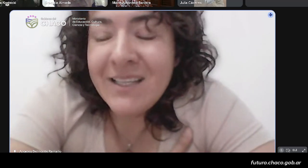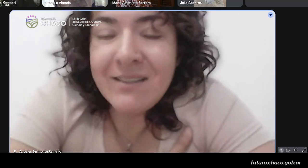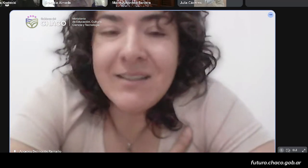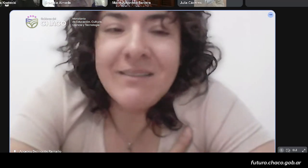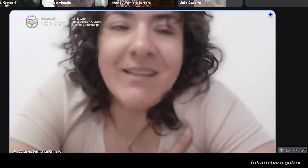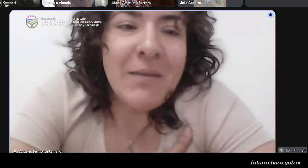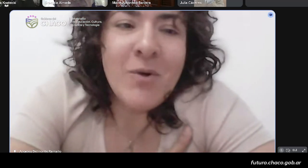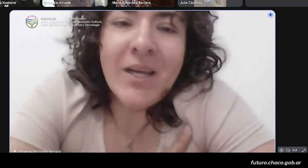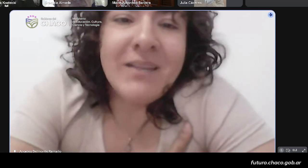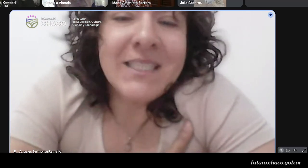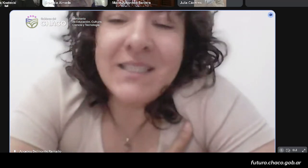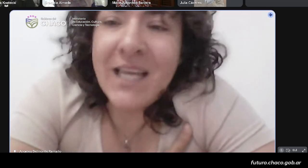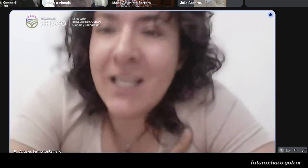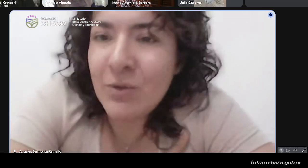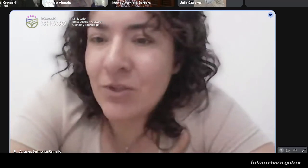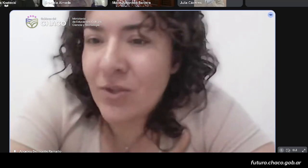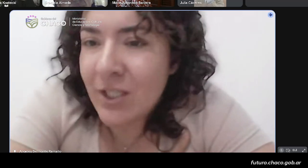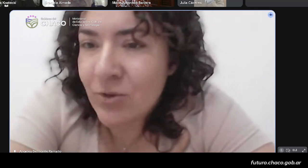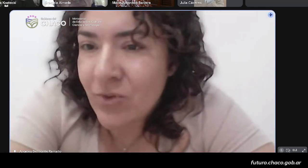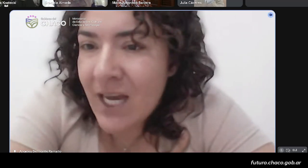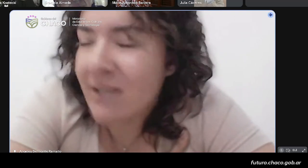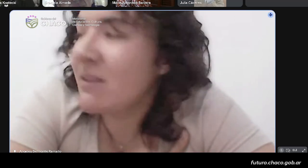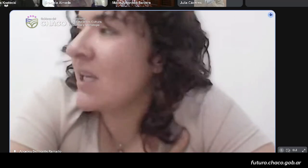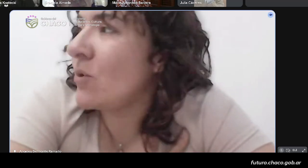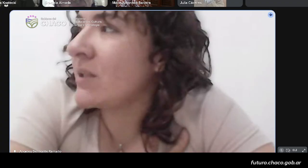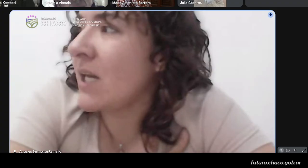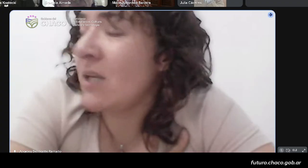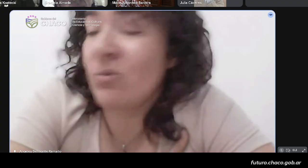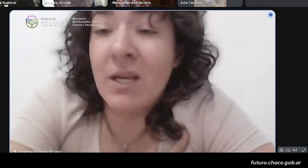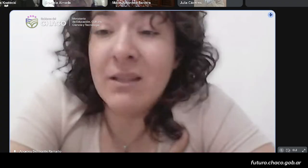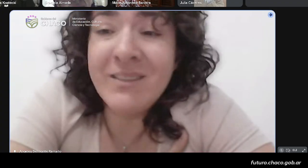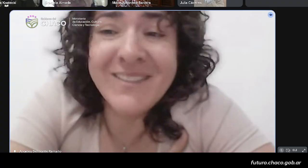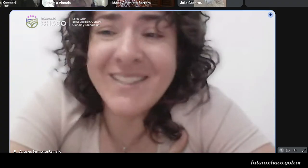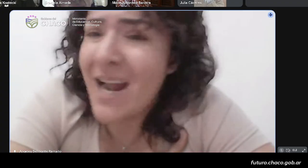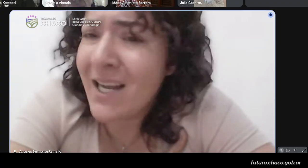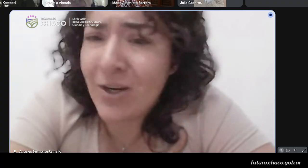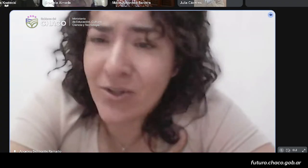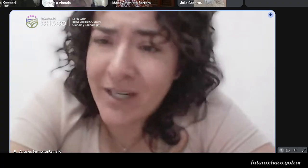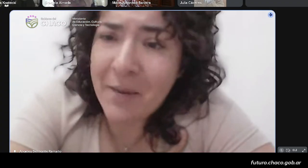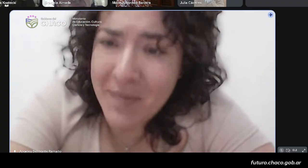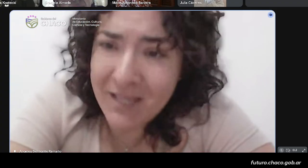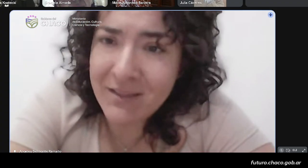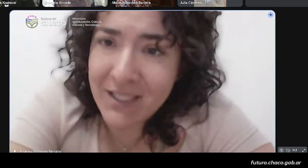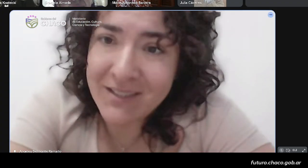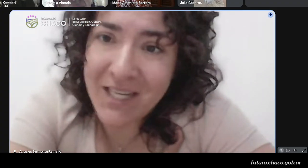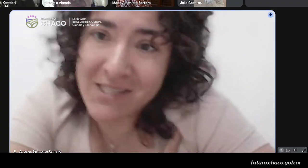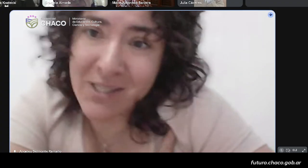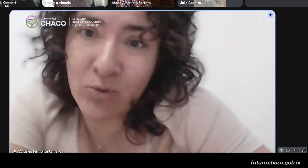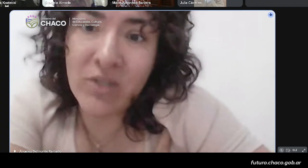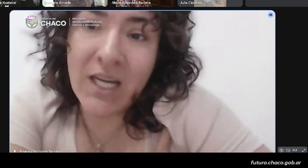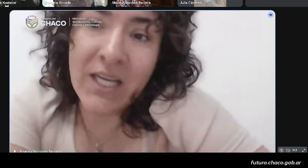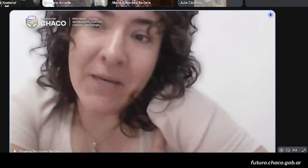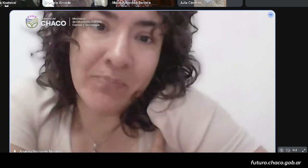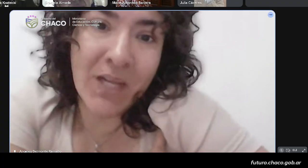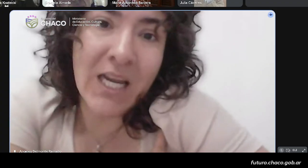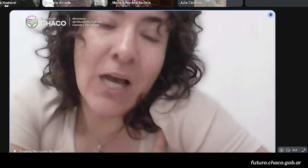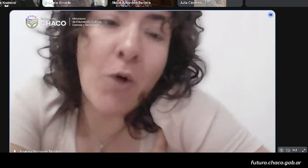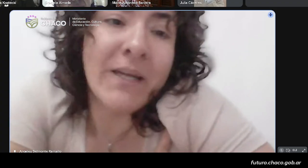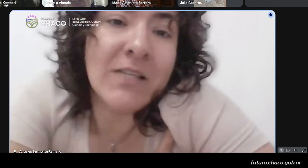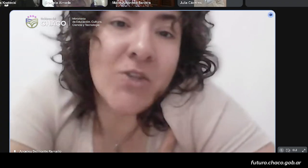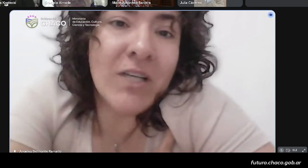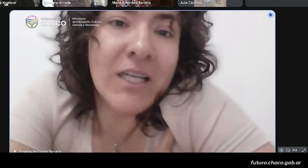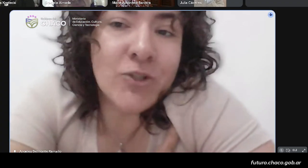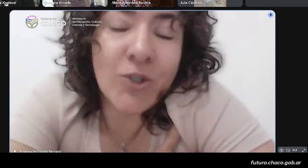de señas, tenemos que intentar que nuestros estudiantes y nuestras estudiantes salgan con herramientas de la secundaria. Y